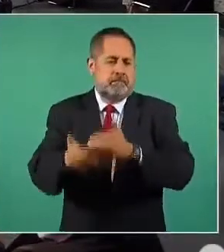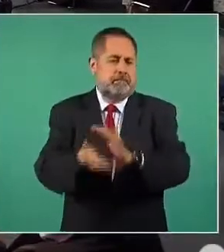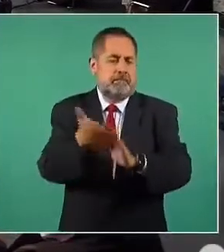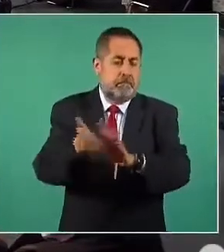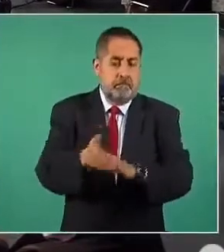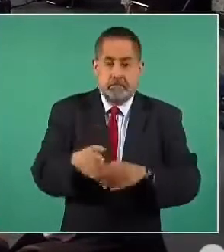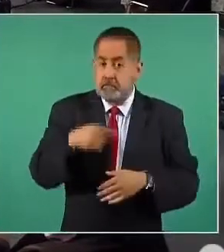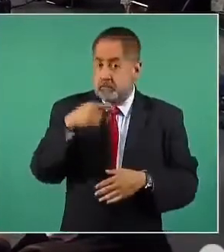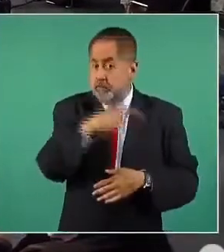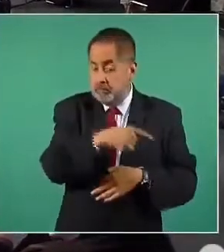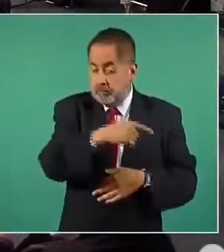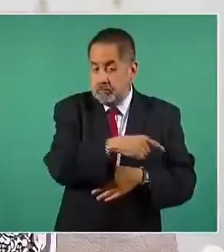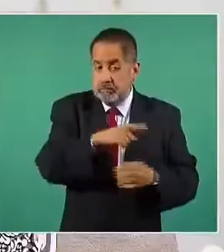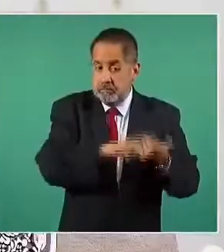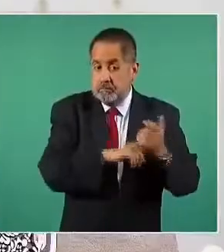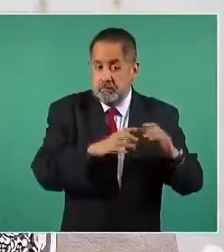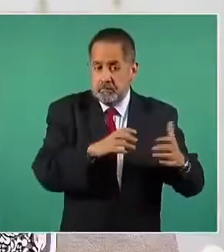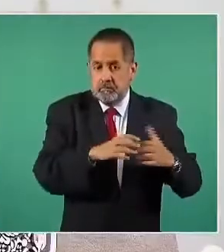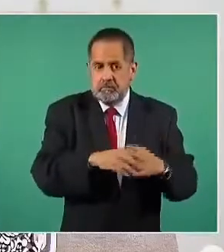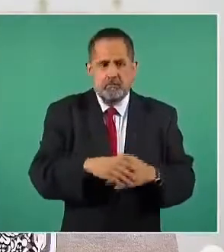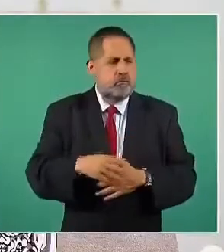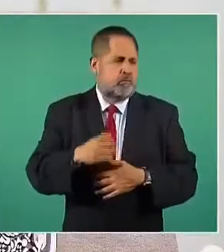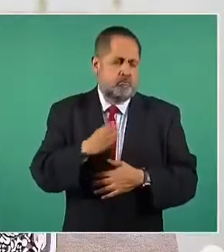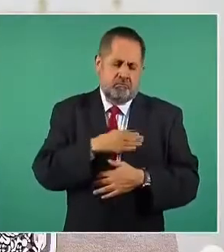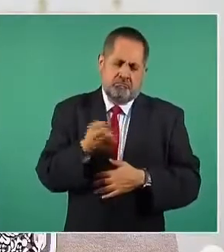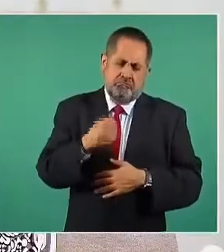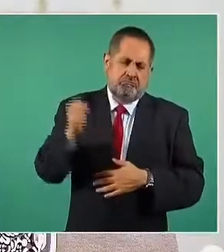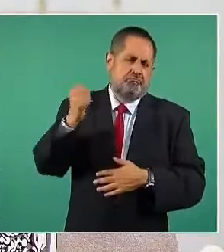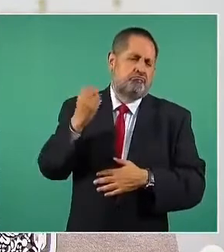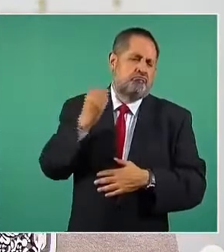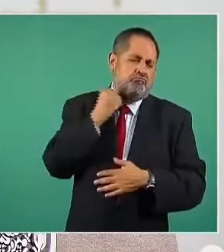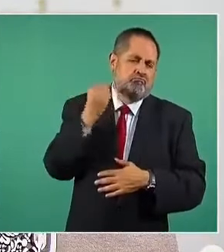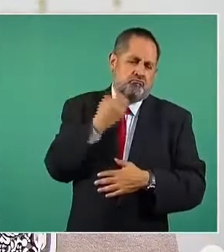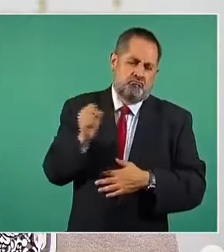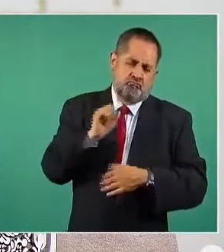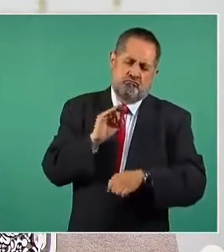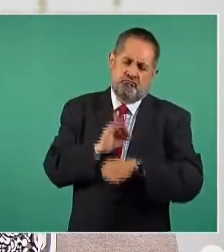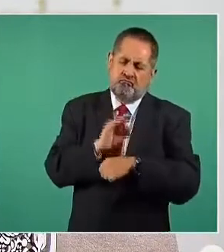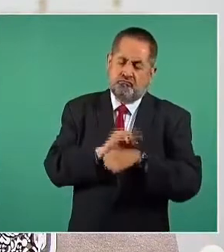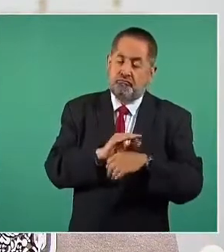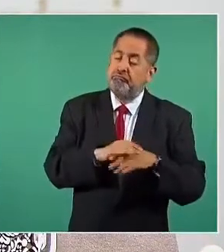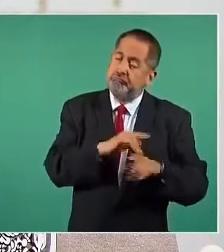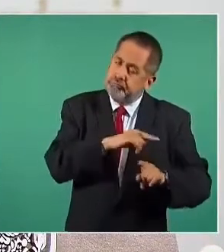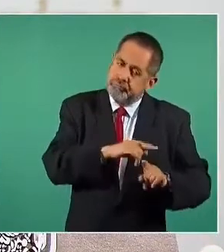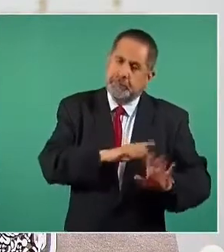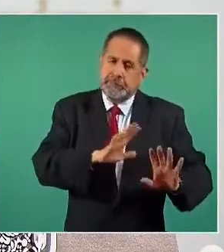Pero él era buen abogado y